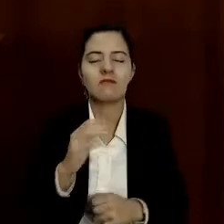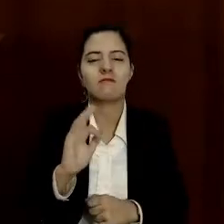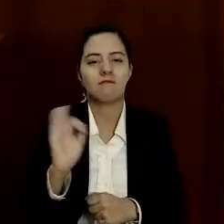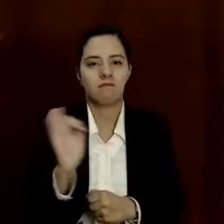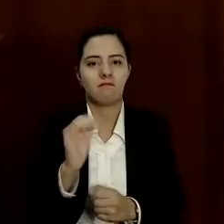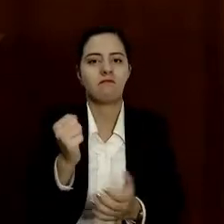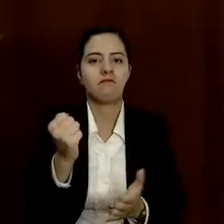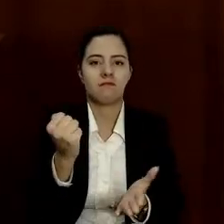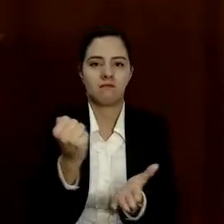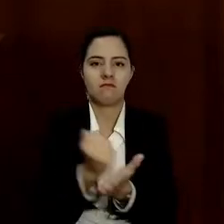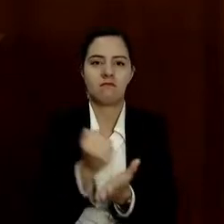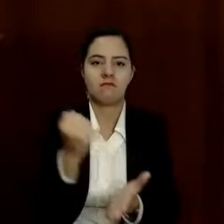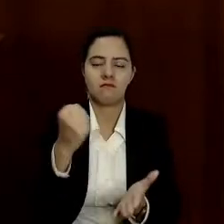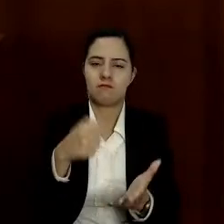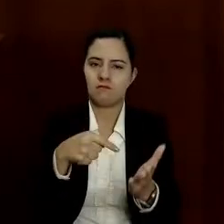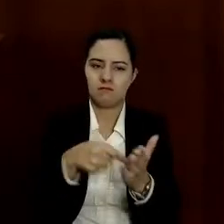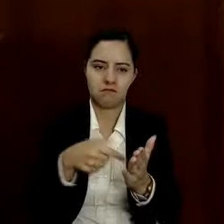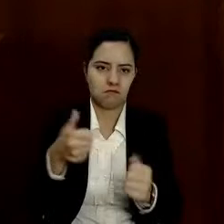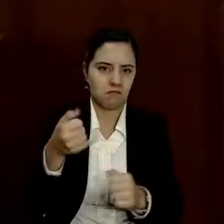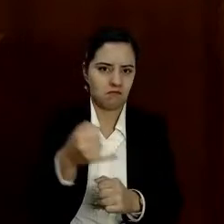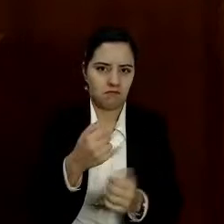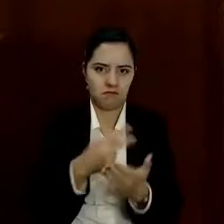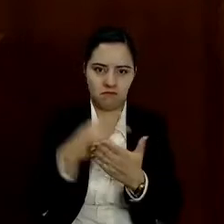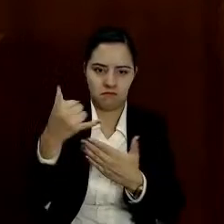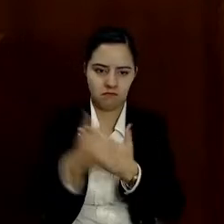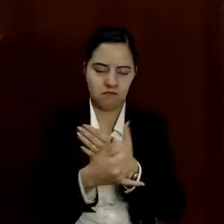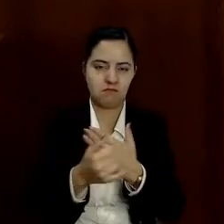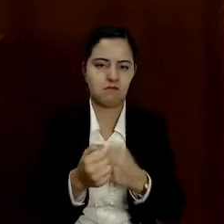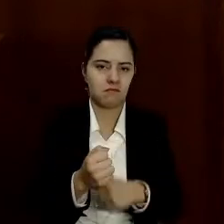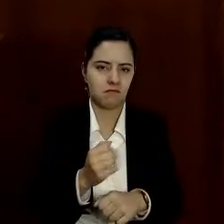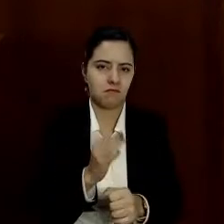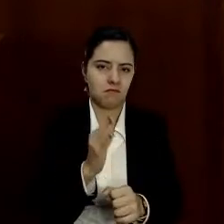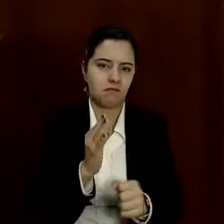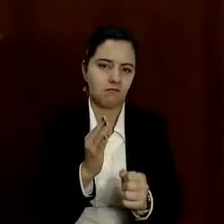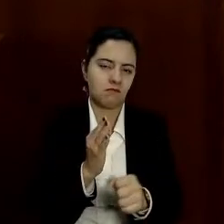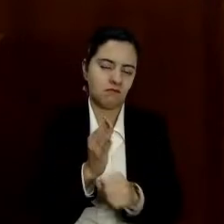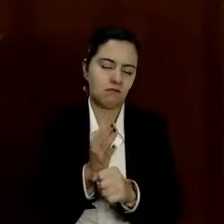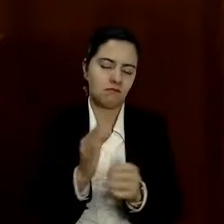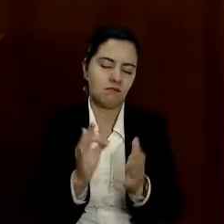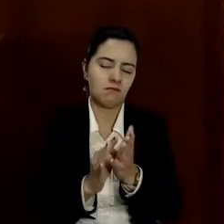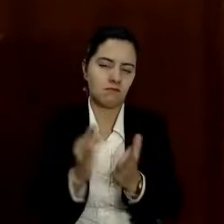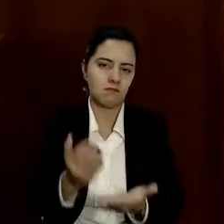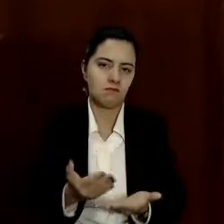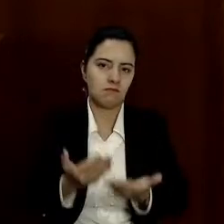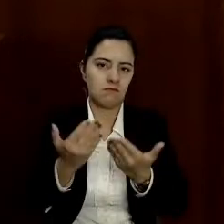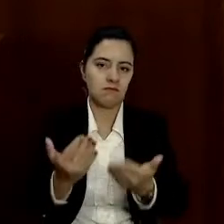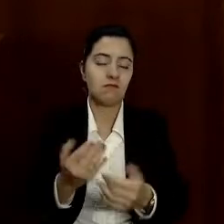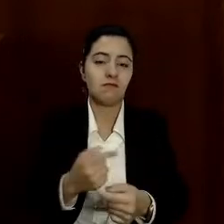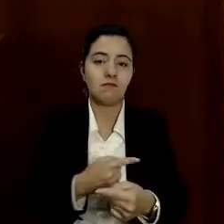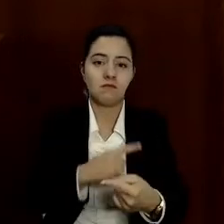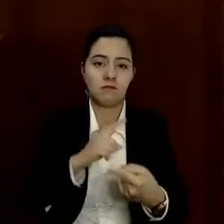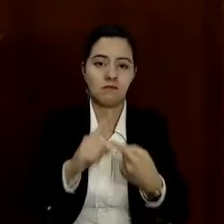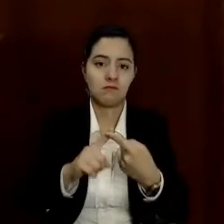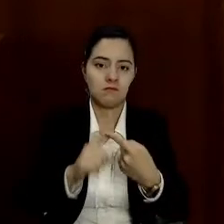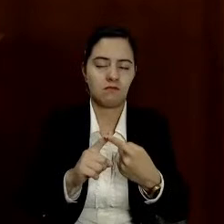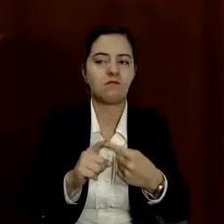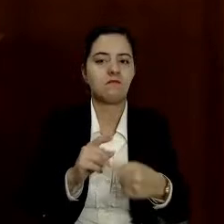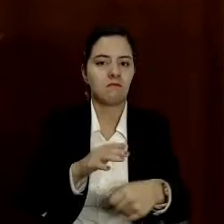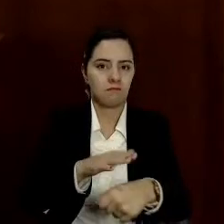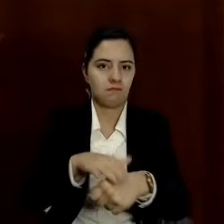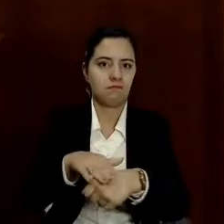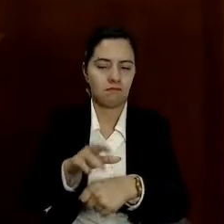aprobación en sus términos el presente punto de acuerdo. Primero, se exhorta respetuosamente al